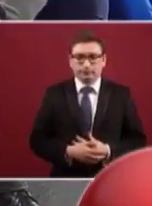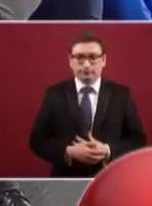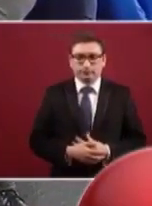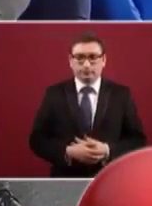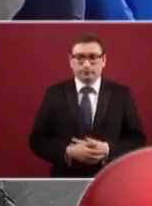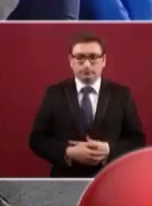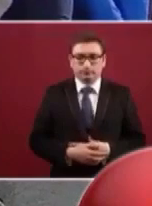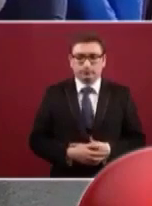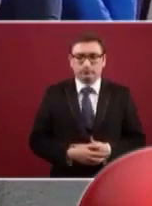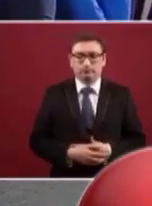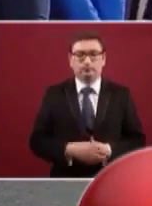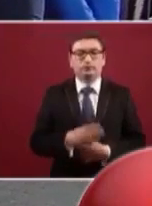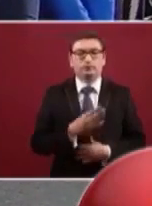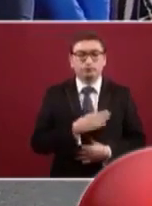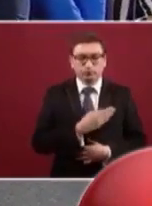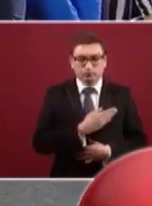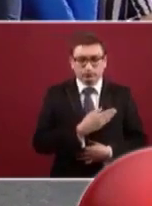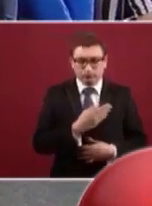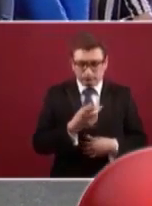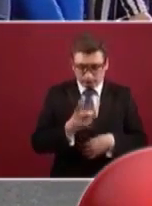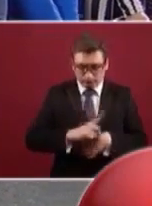Buenos días, presidente de México.